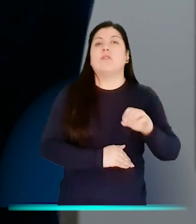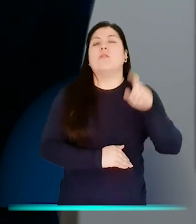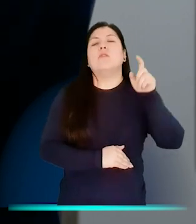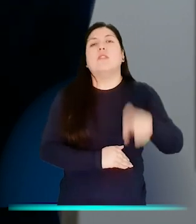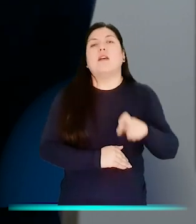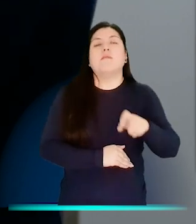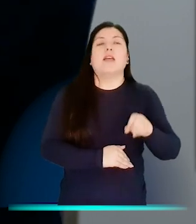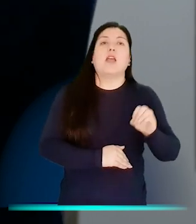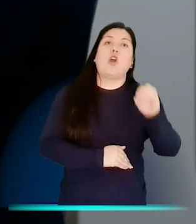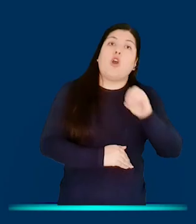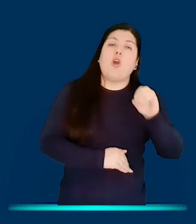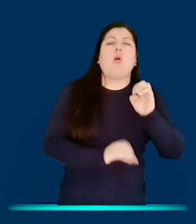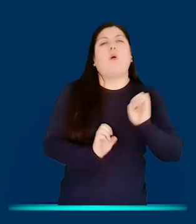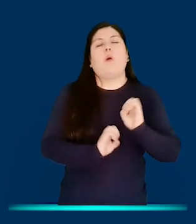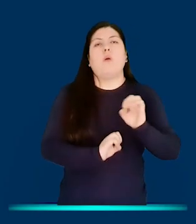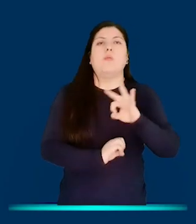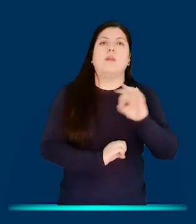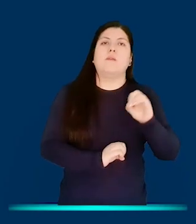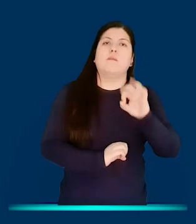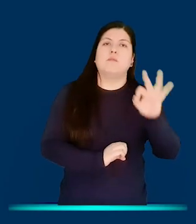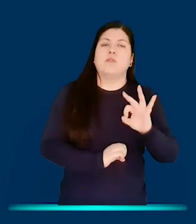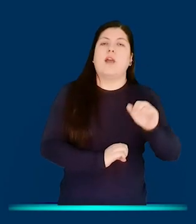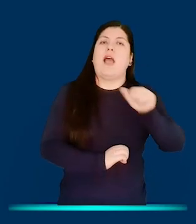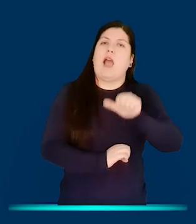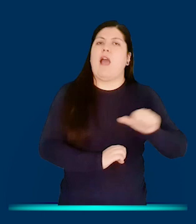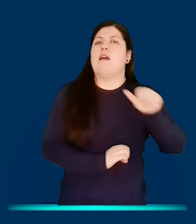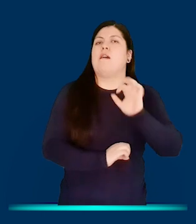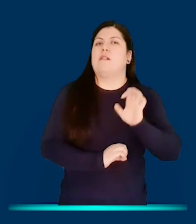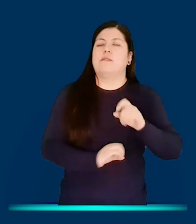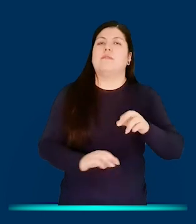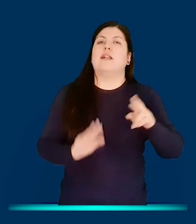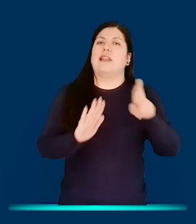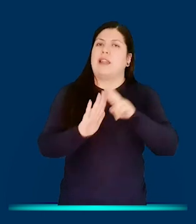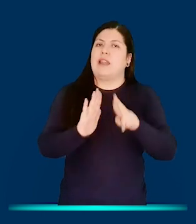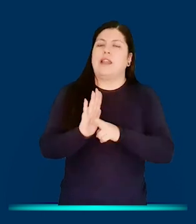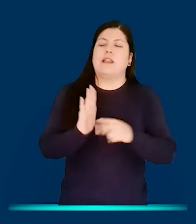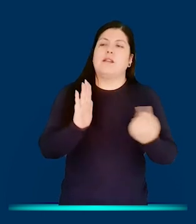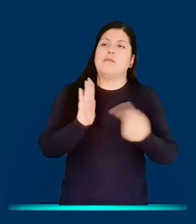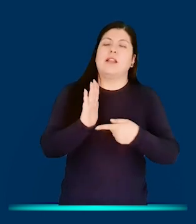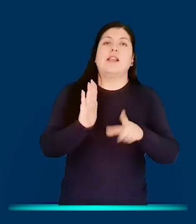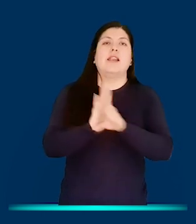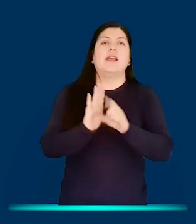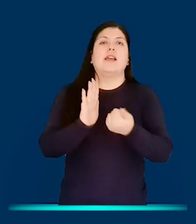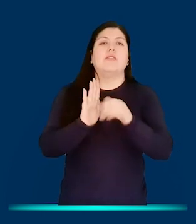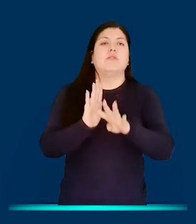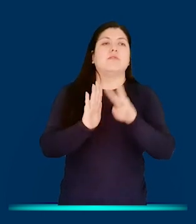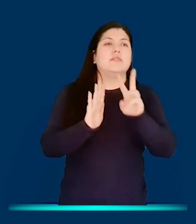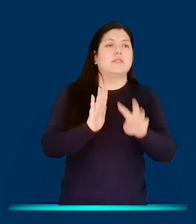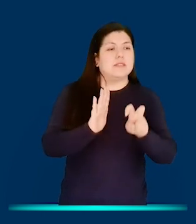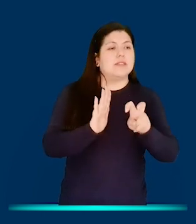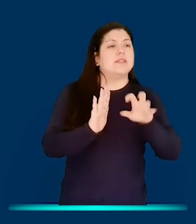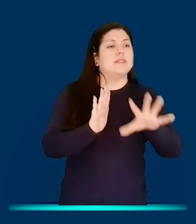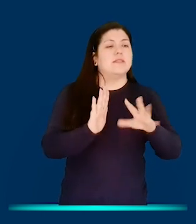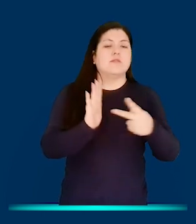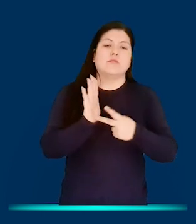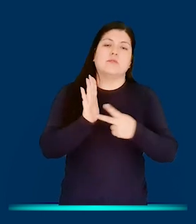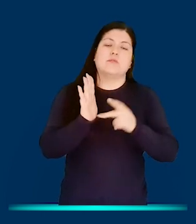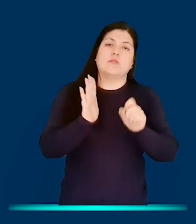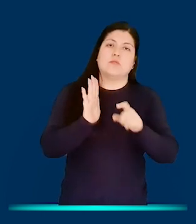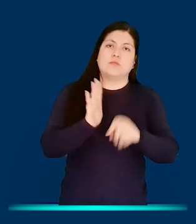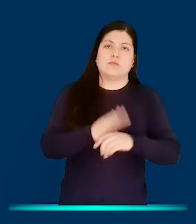el 30% de la lista debe estar conformada por uno de los géneros, que es la regla ordinaria que tenemos contenida en la